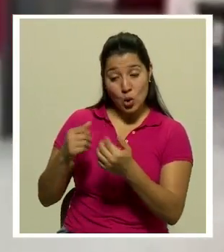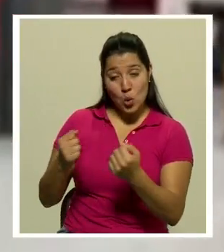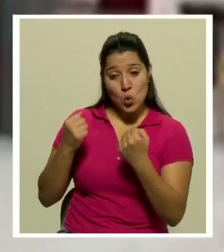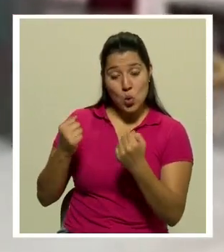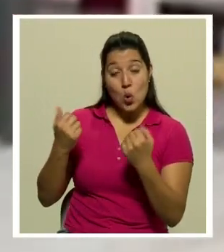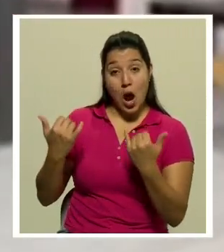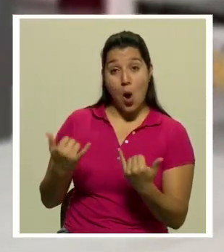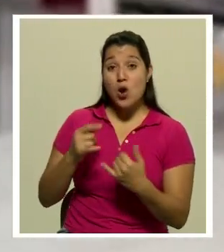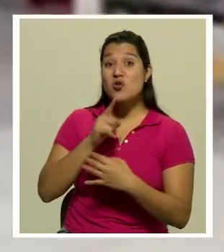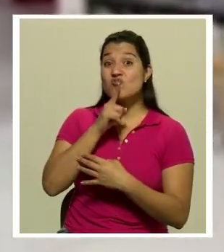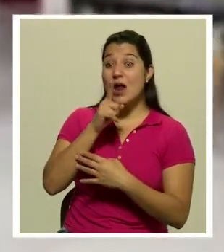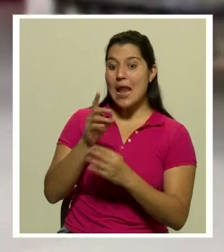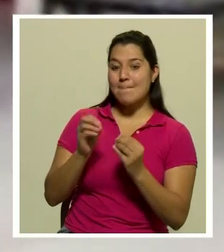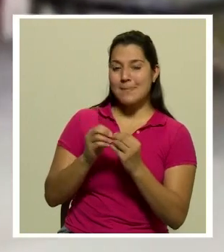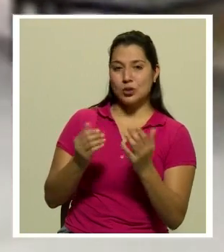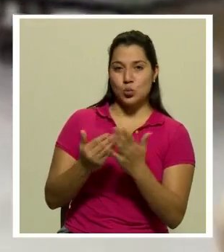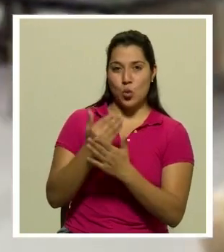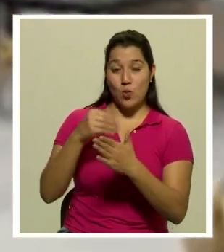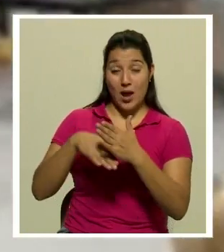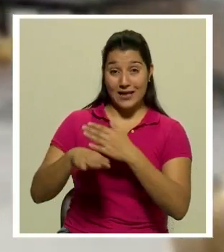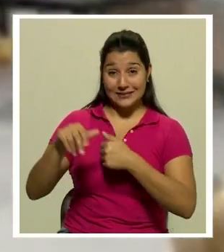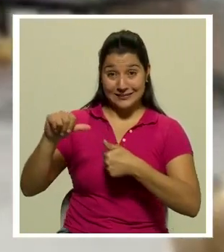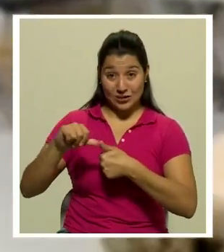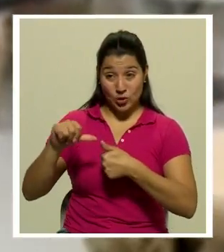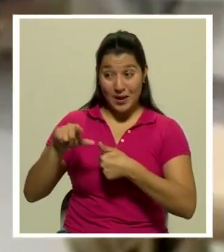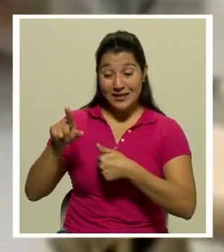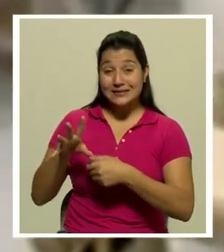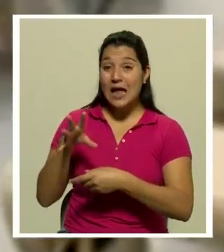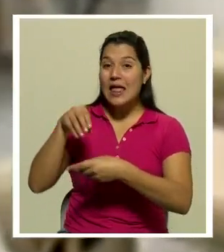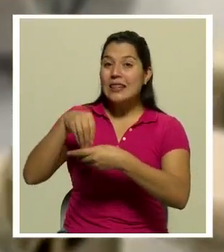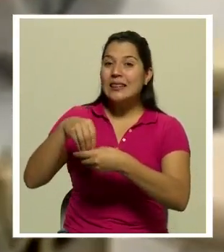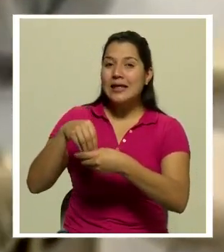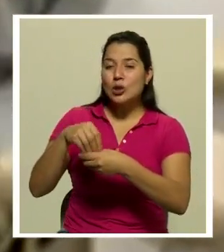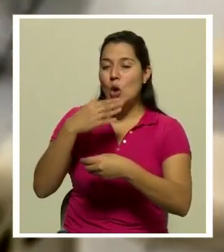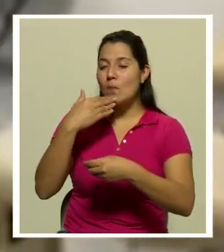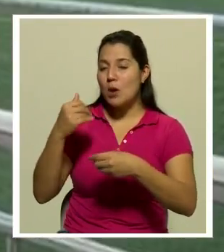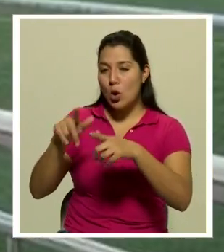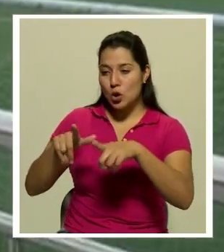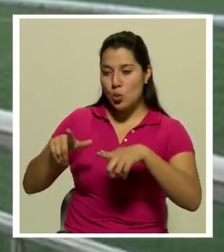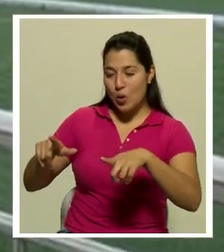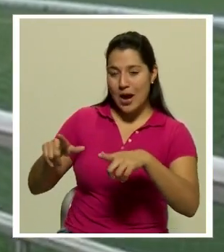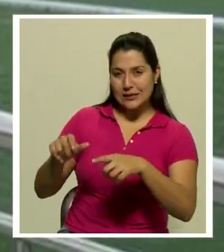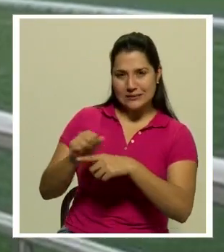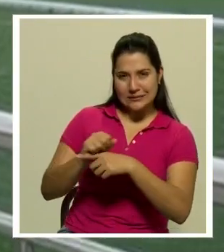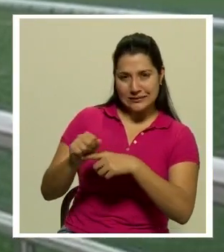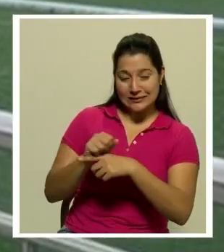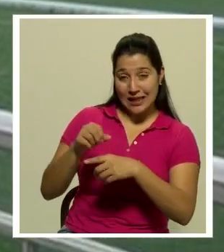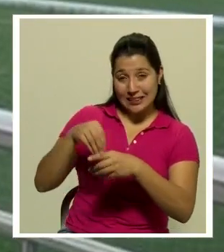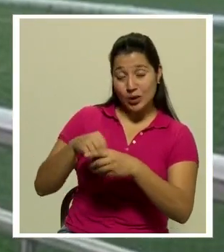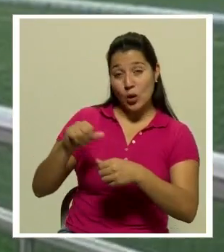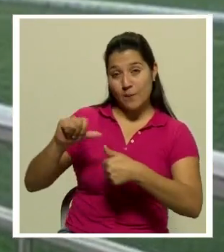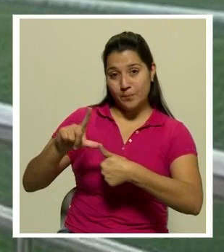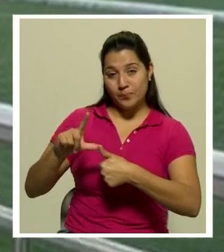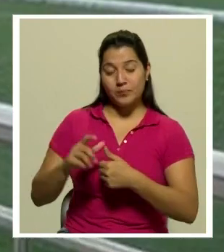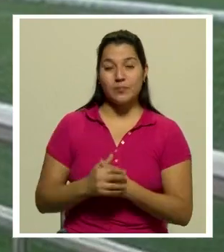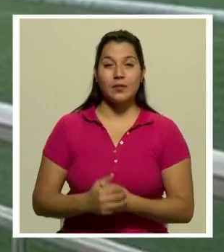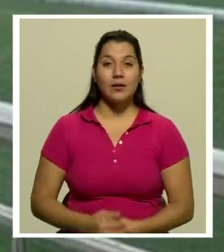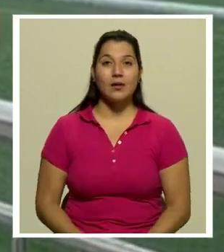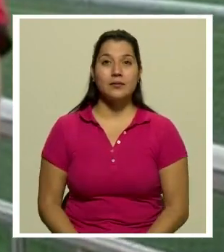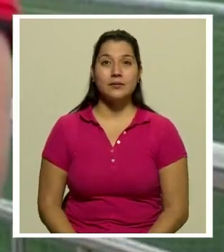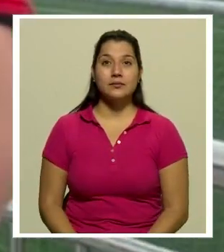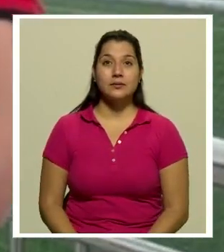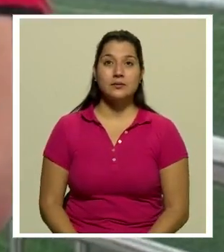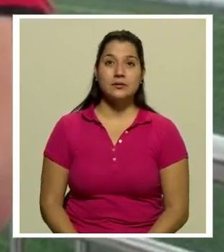más moderno de Centroamérica y está dentro de la lista top de América Latina. No, por supuesto, creo que esta es la primera piedra